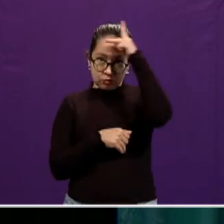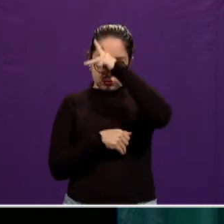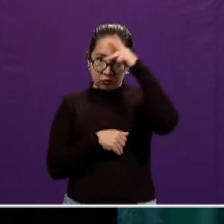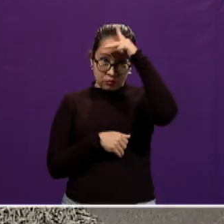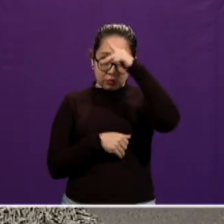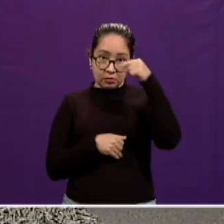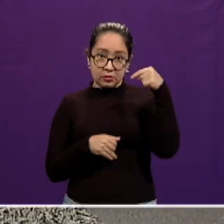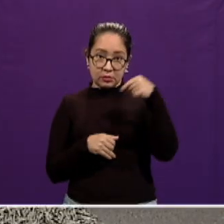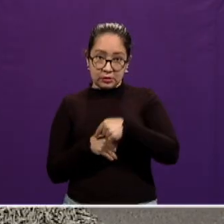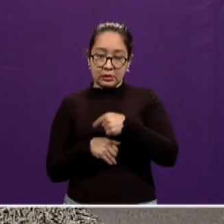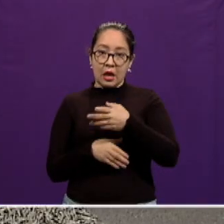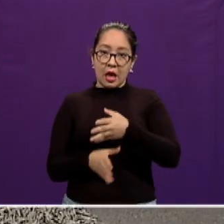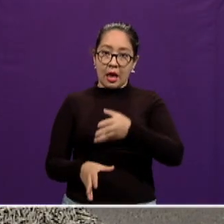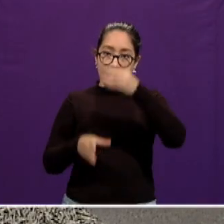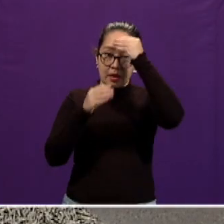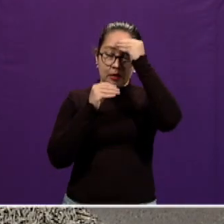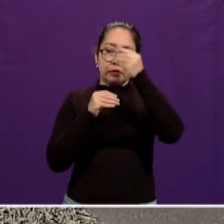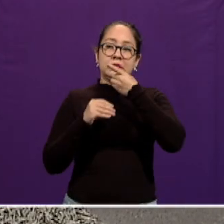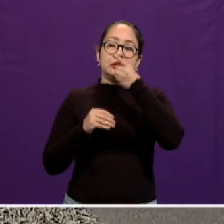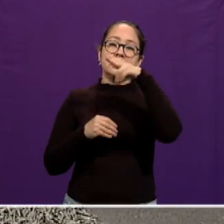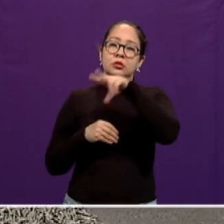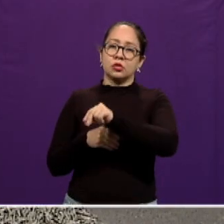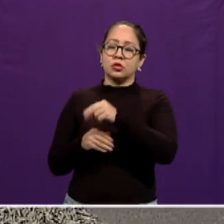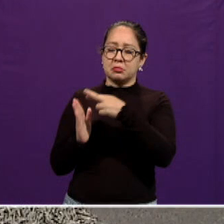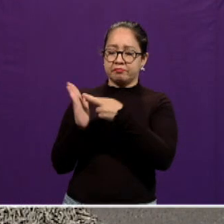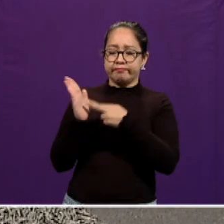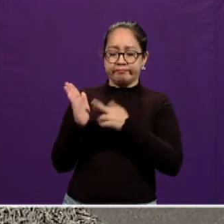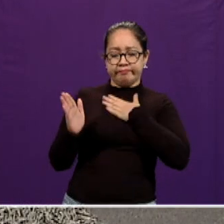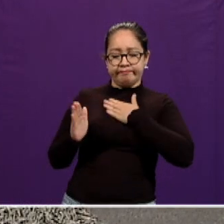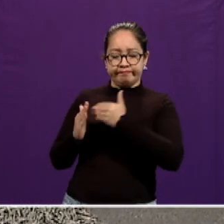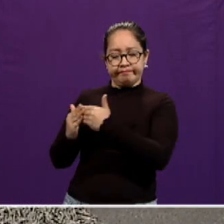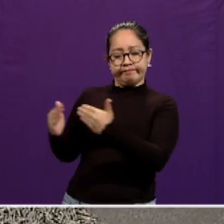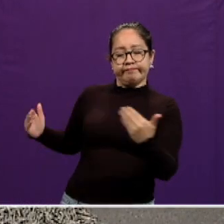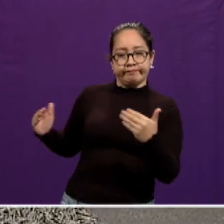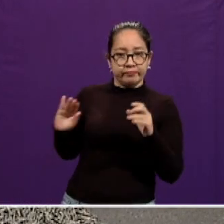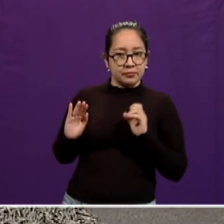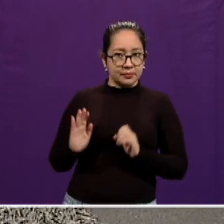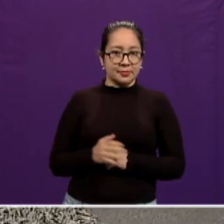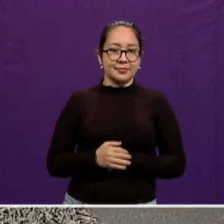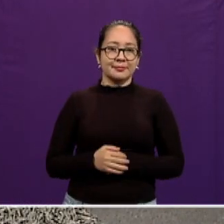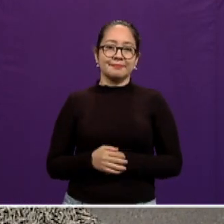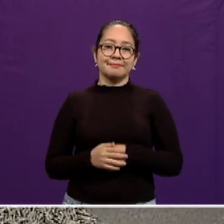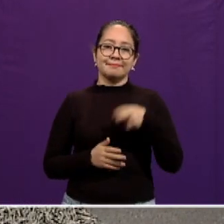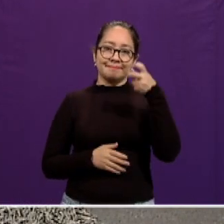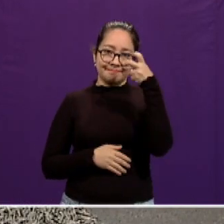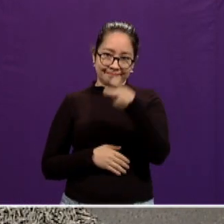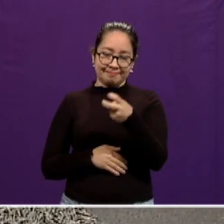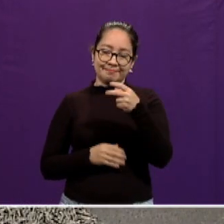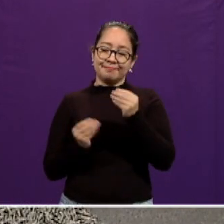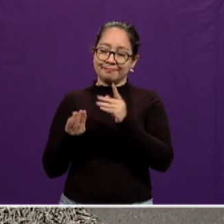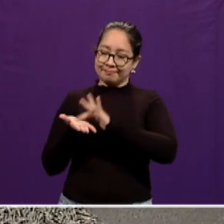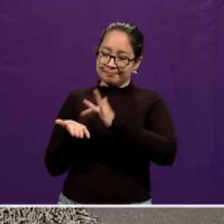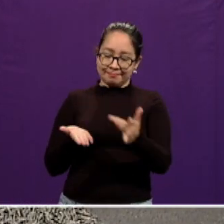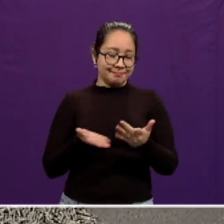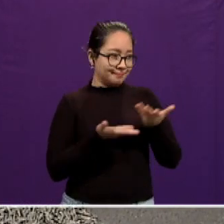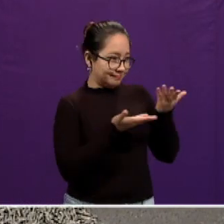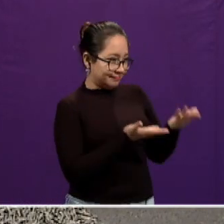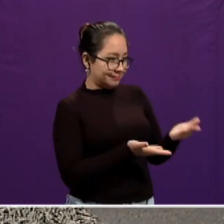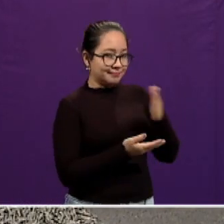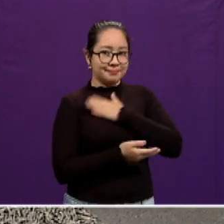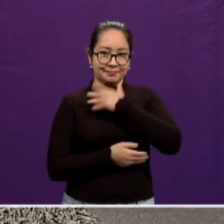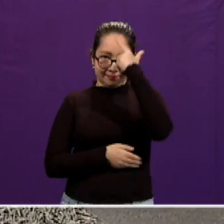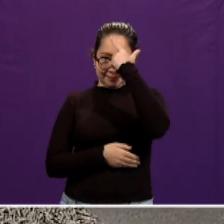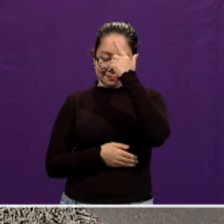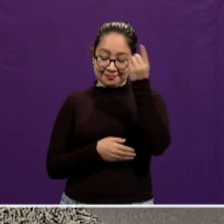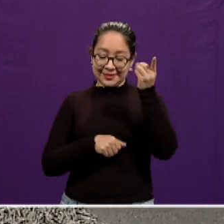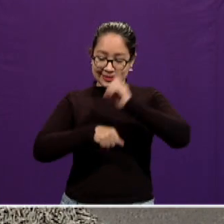hablar de este tema, decir no, poner límites, ya está. Listo con nuestro pastel. Psicóloga, muchas gracias. Muchas gracias a ustedes. Gracias.